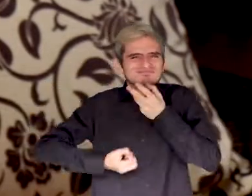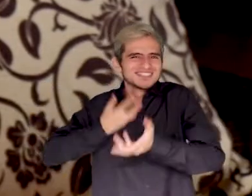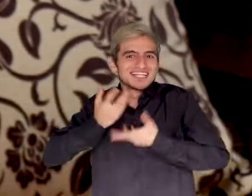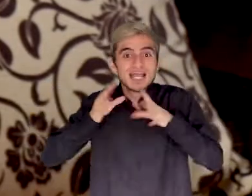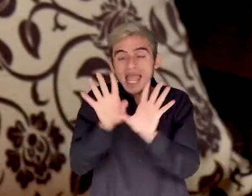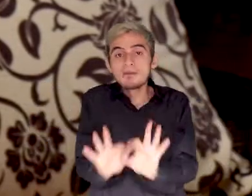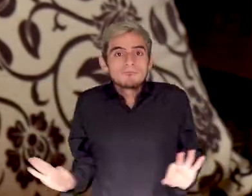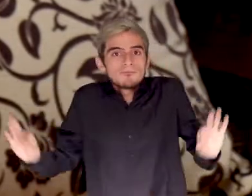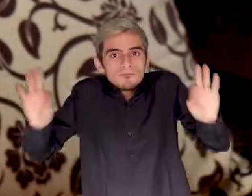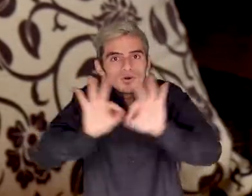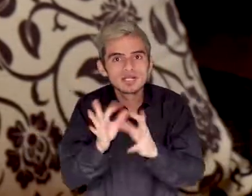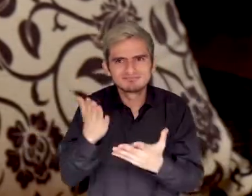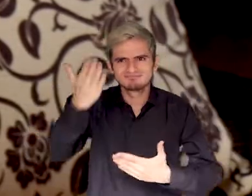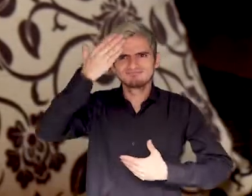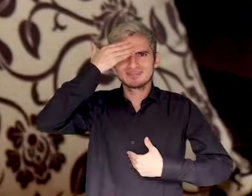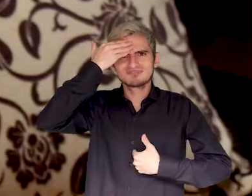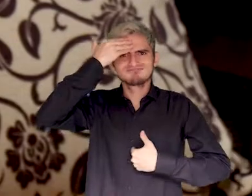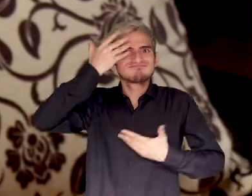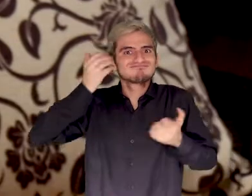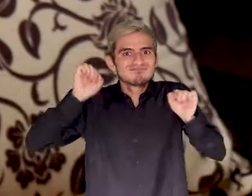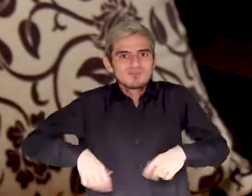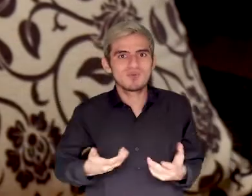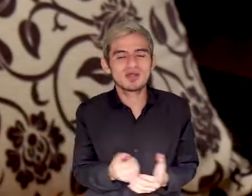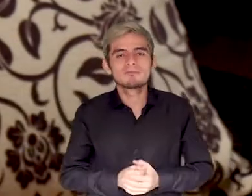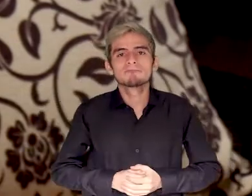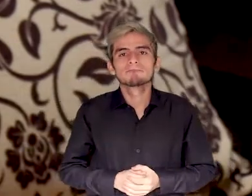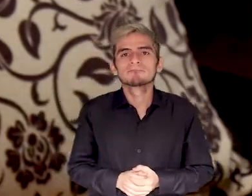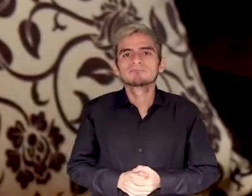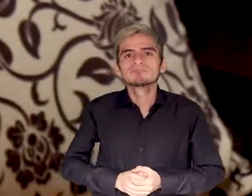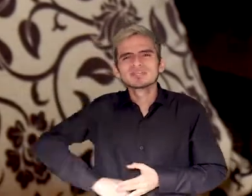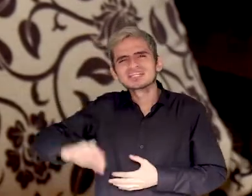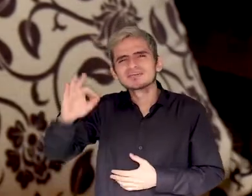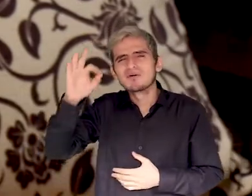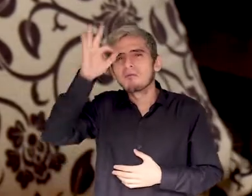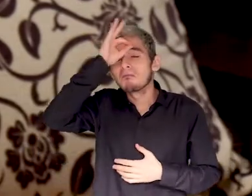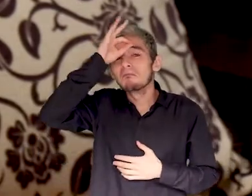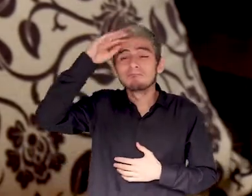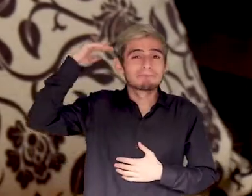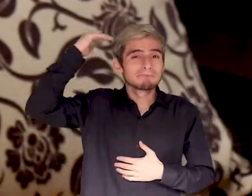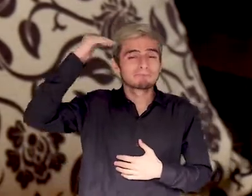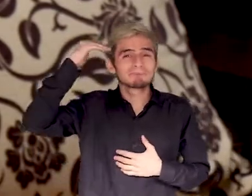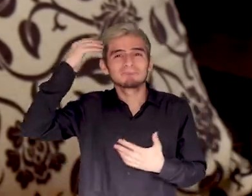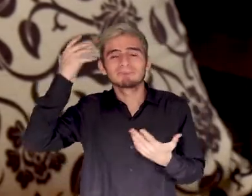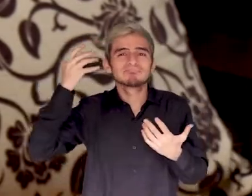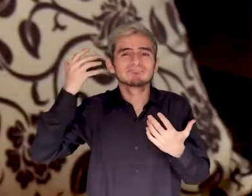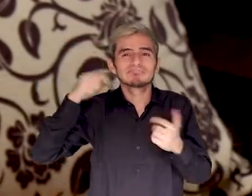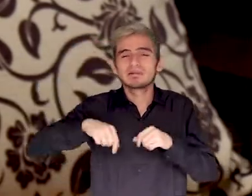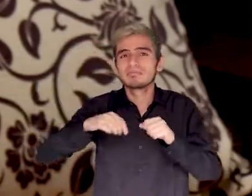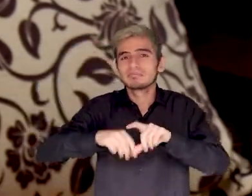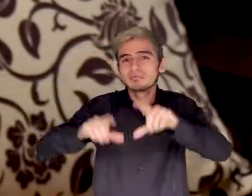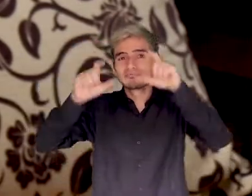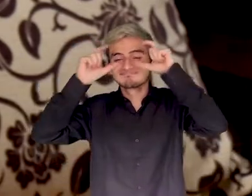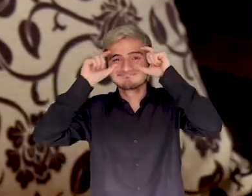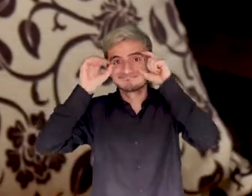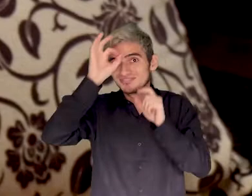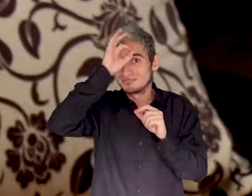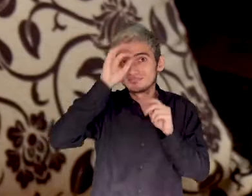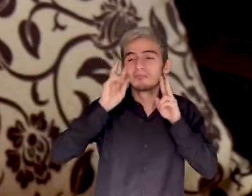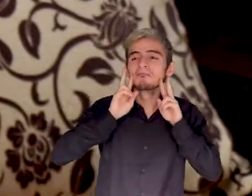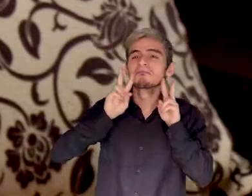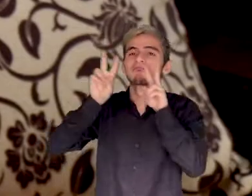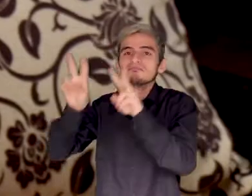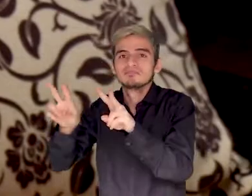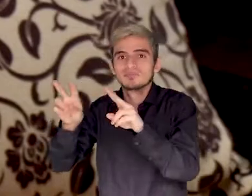estamos sustraídas de él. Entonces, sí es importante que revisemos permanentemente, que tengamos como un tercer ojo